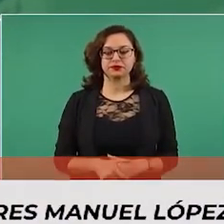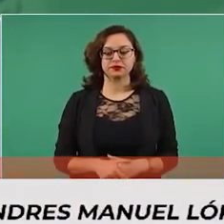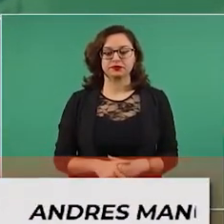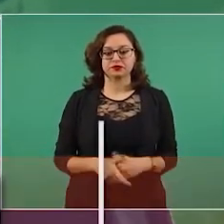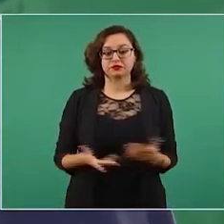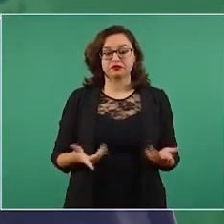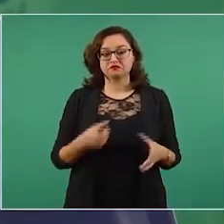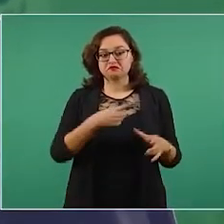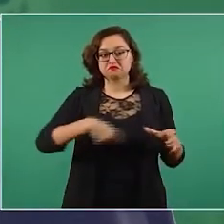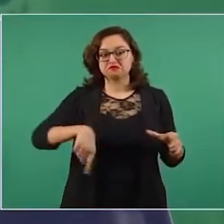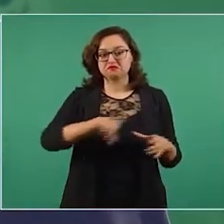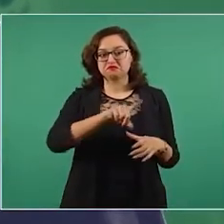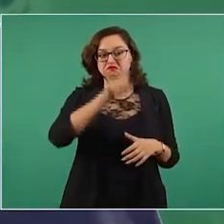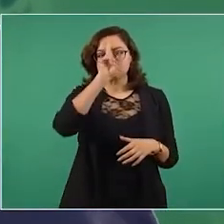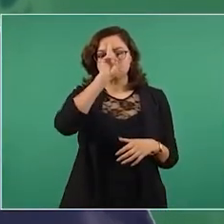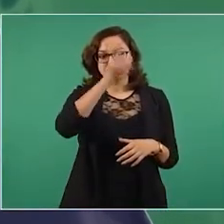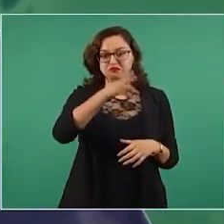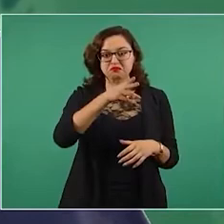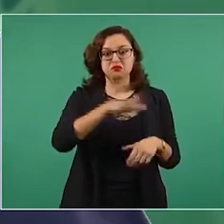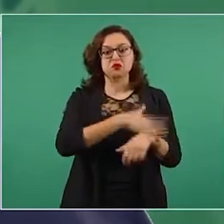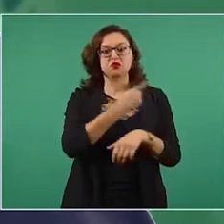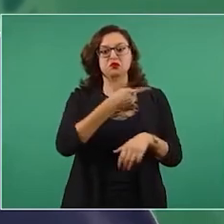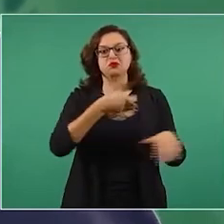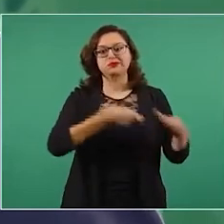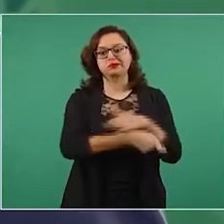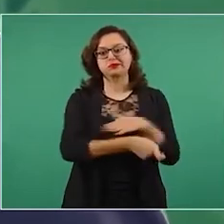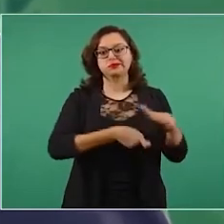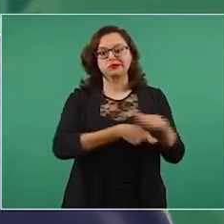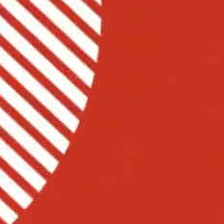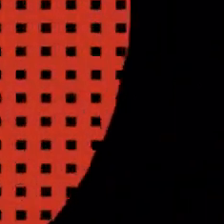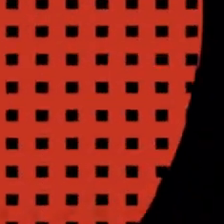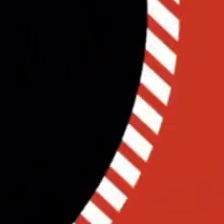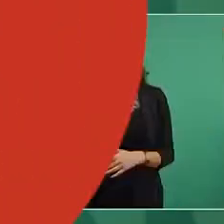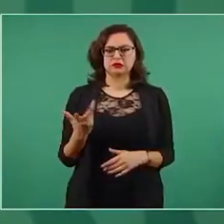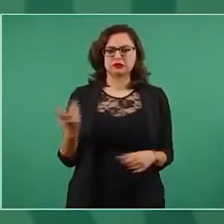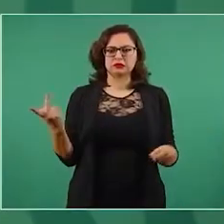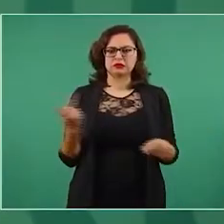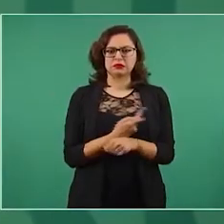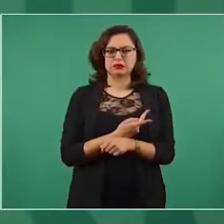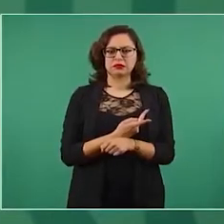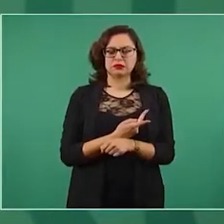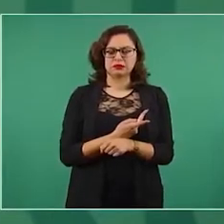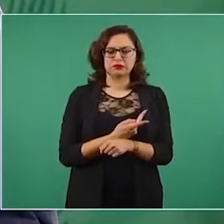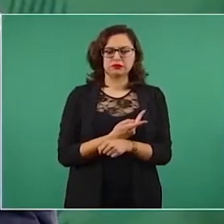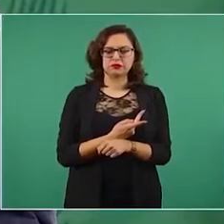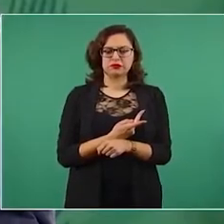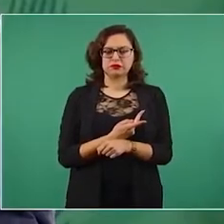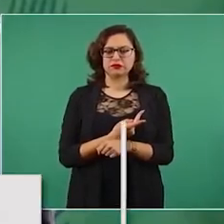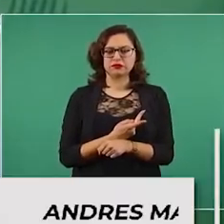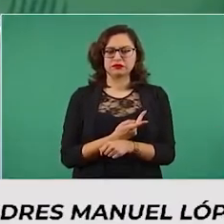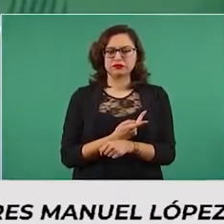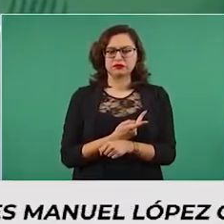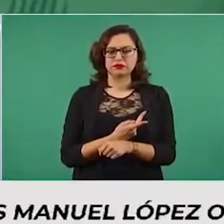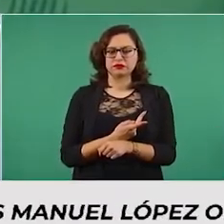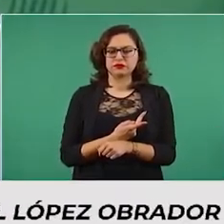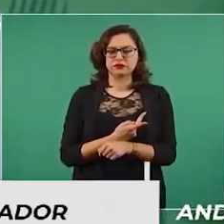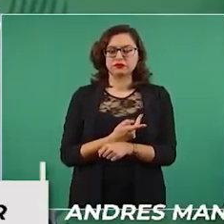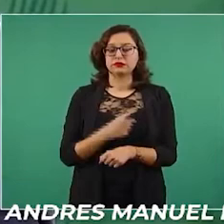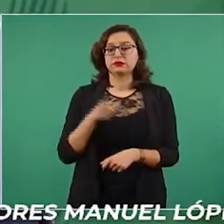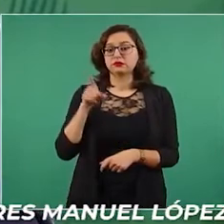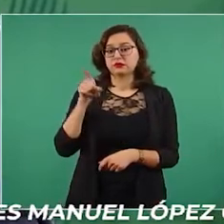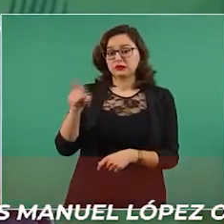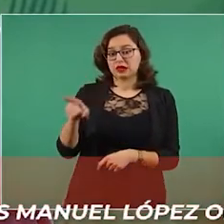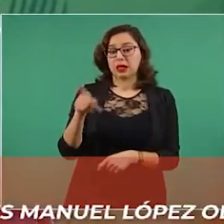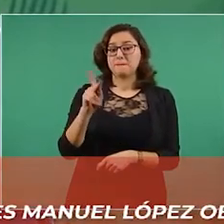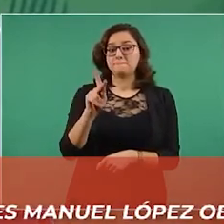prohibido, porque les compraban el silencio. La danza, la tradición de los voladores